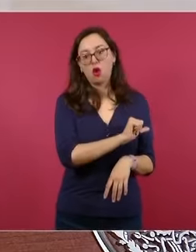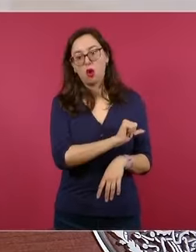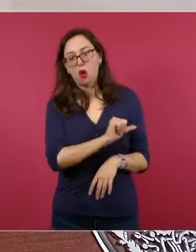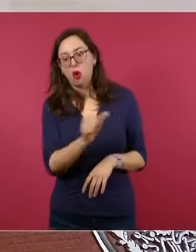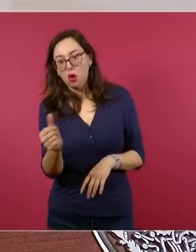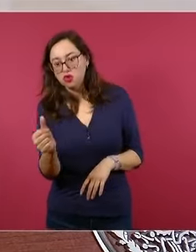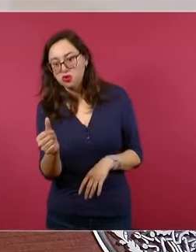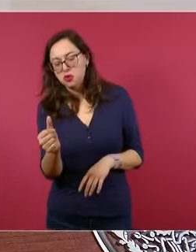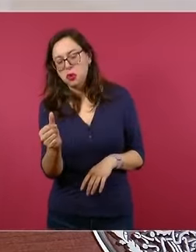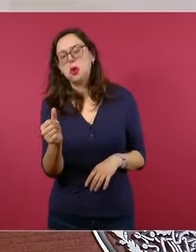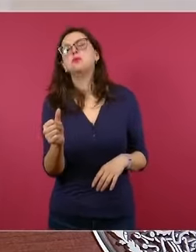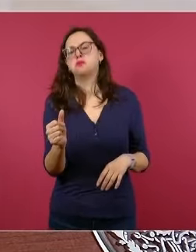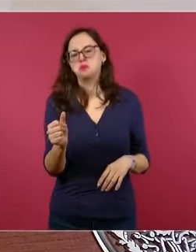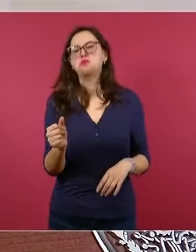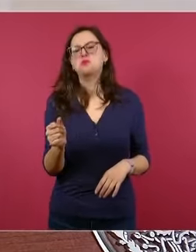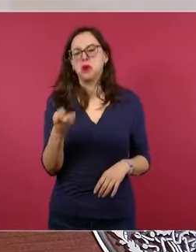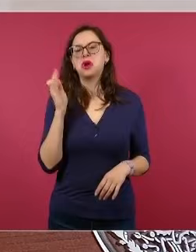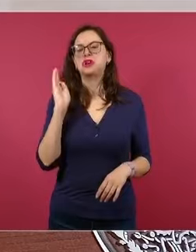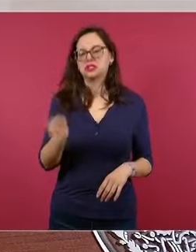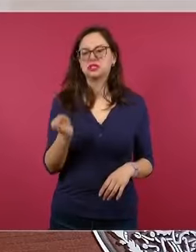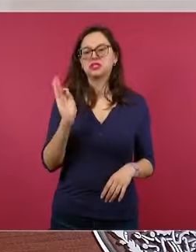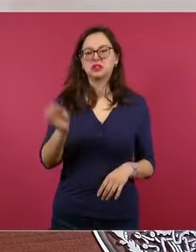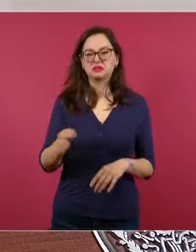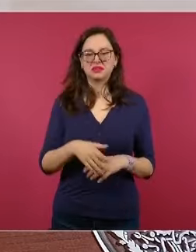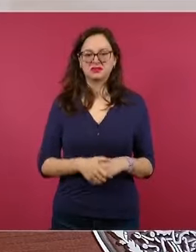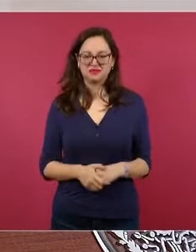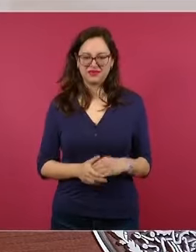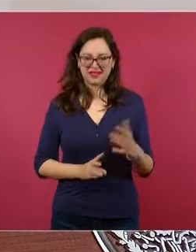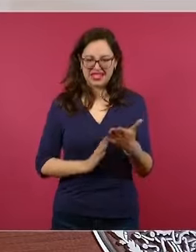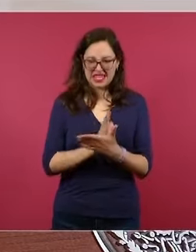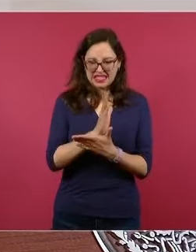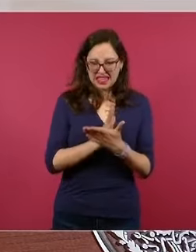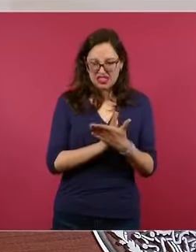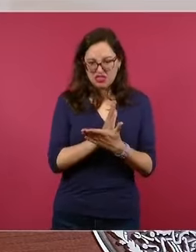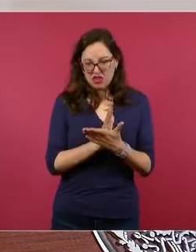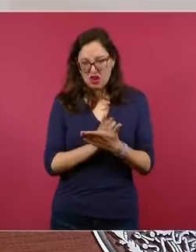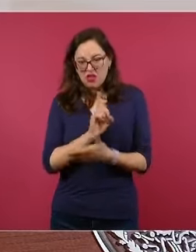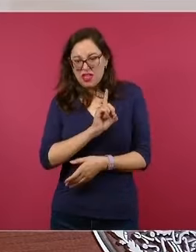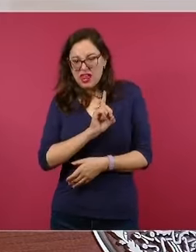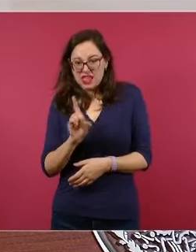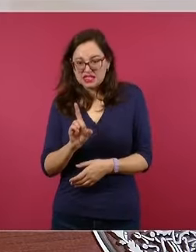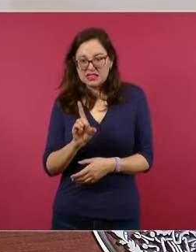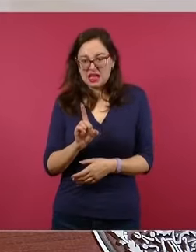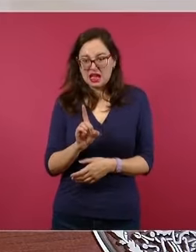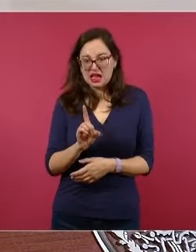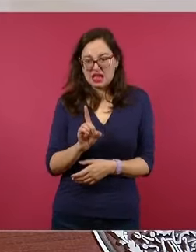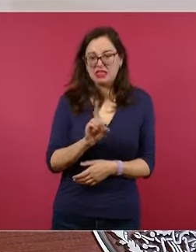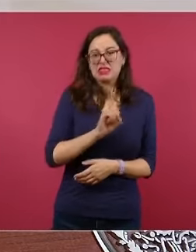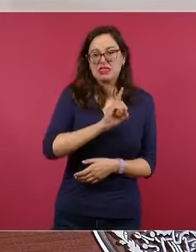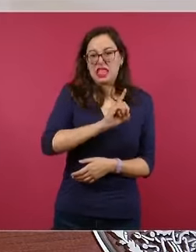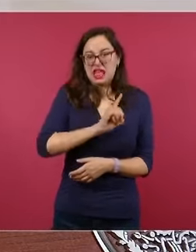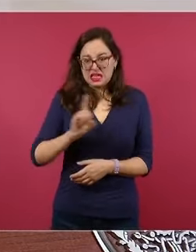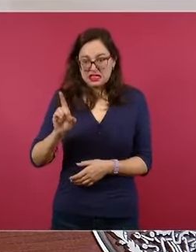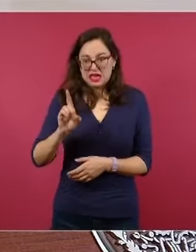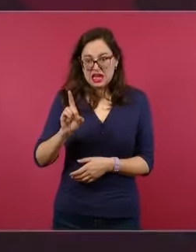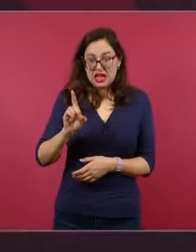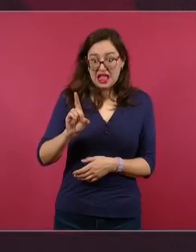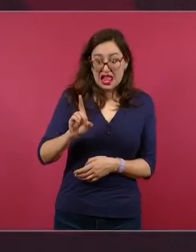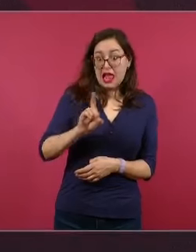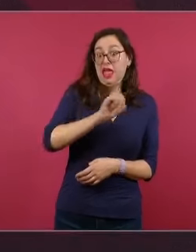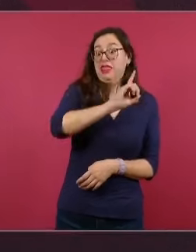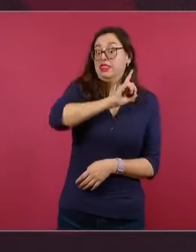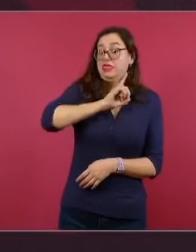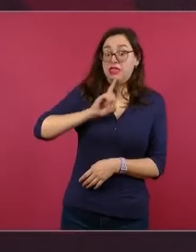lo mismo centro derecha derecha ultraderecha no